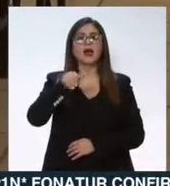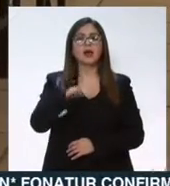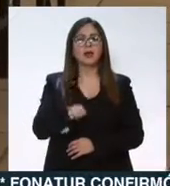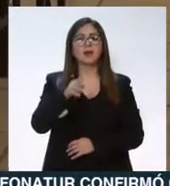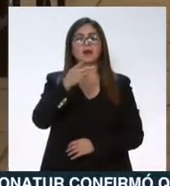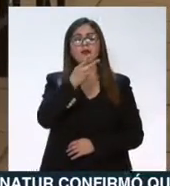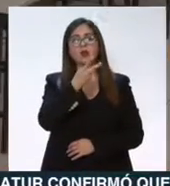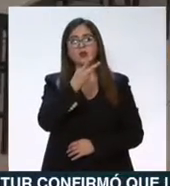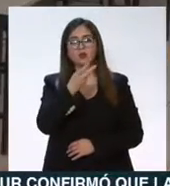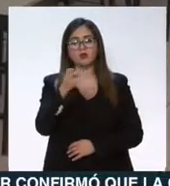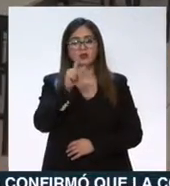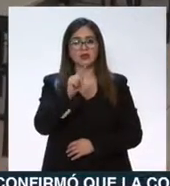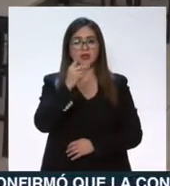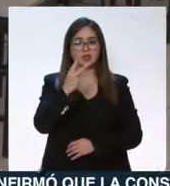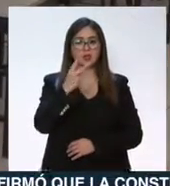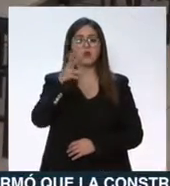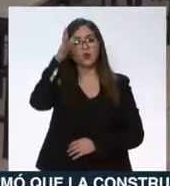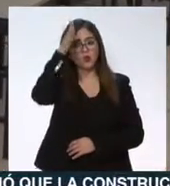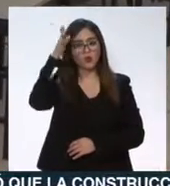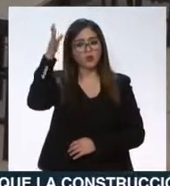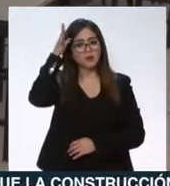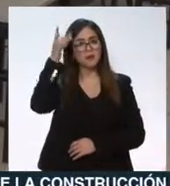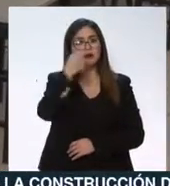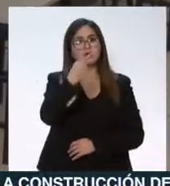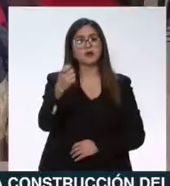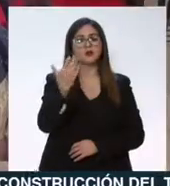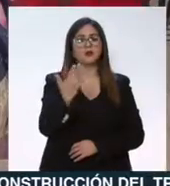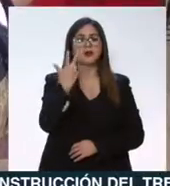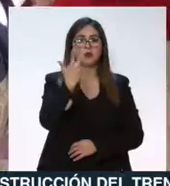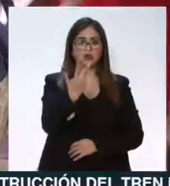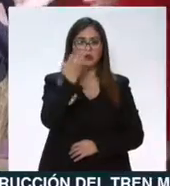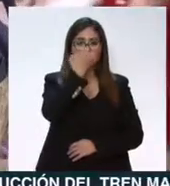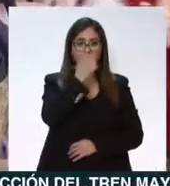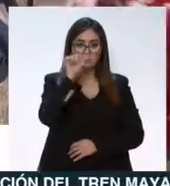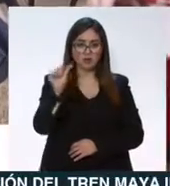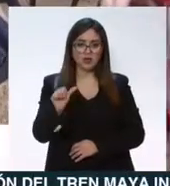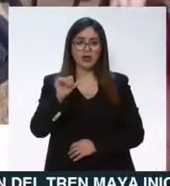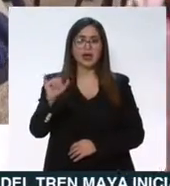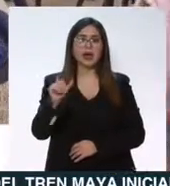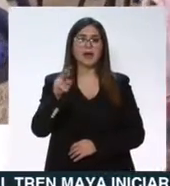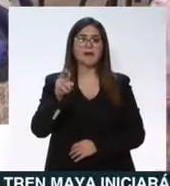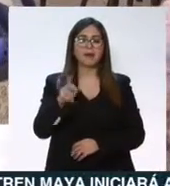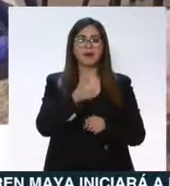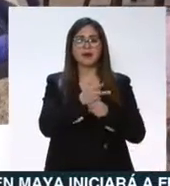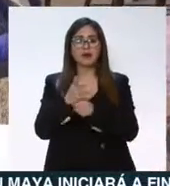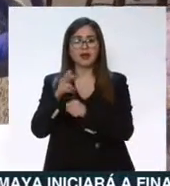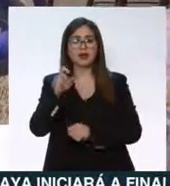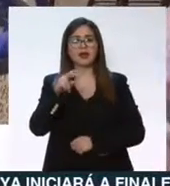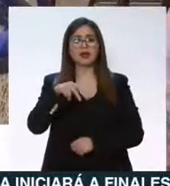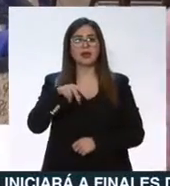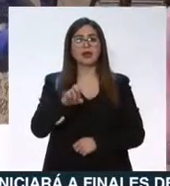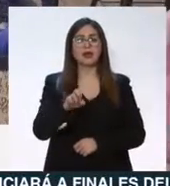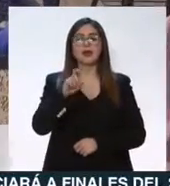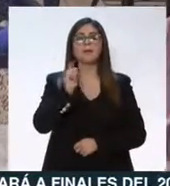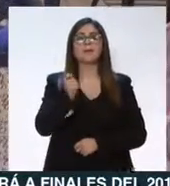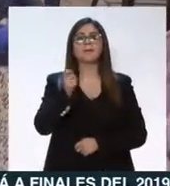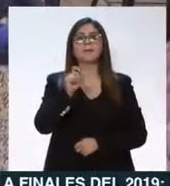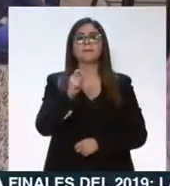con 272 y Cuauhtémoc con 158. Con imágenes de Javier Cordero, Enrique Muñiz, 21 Noticias.